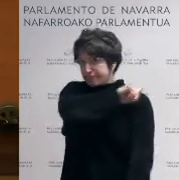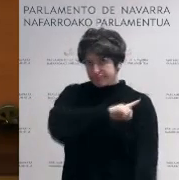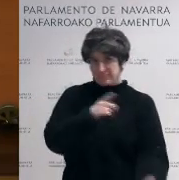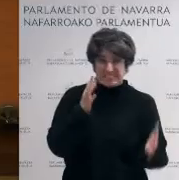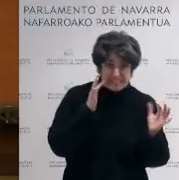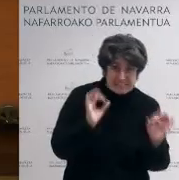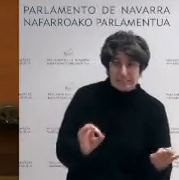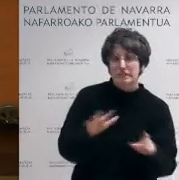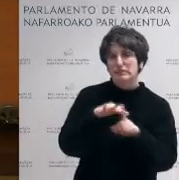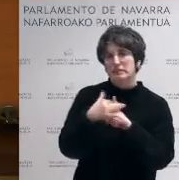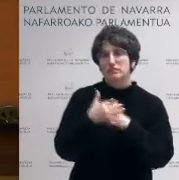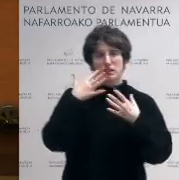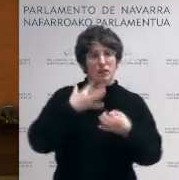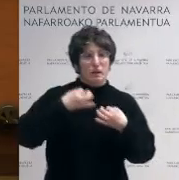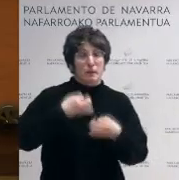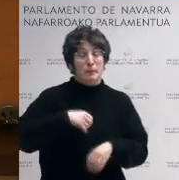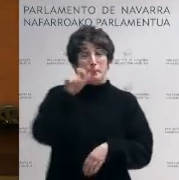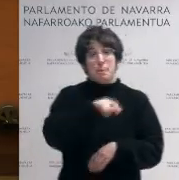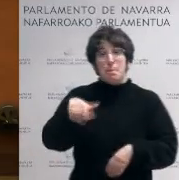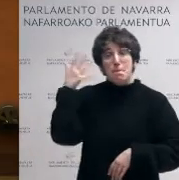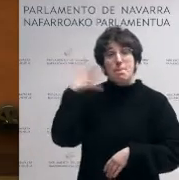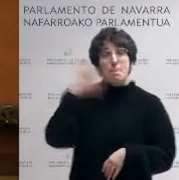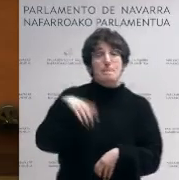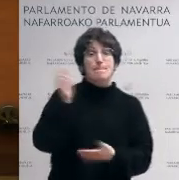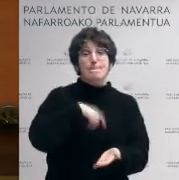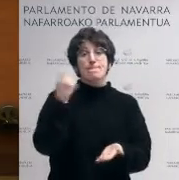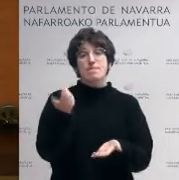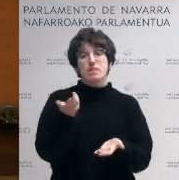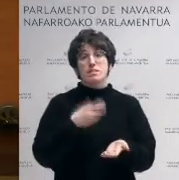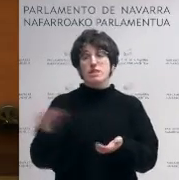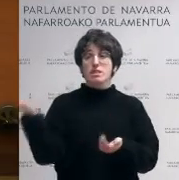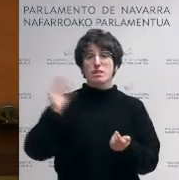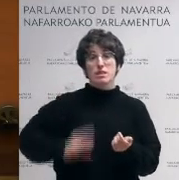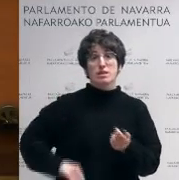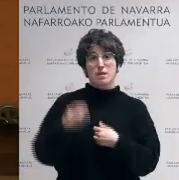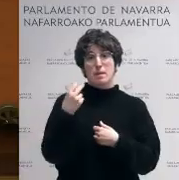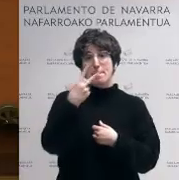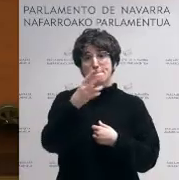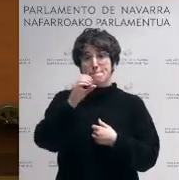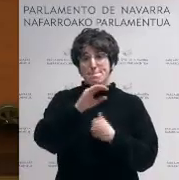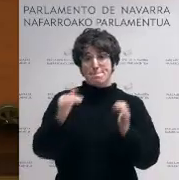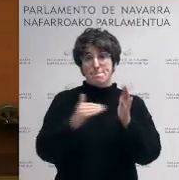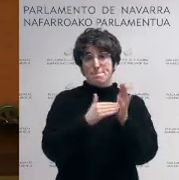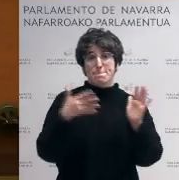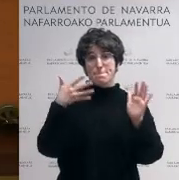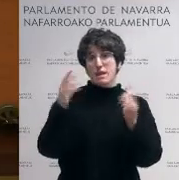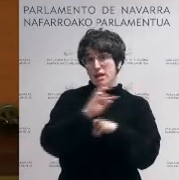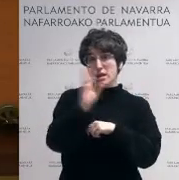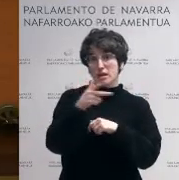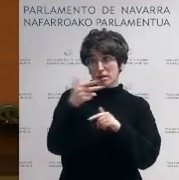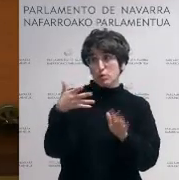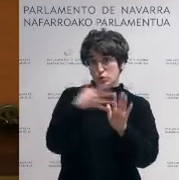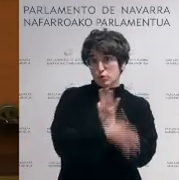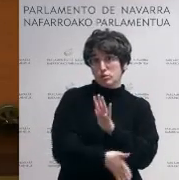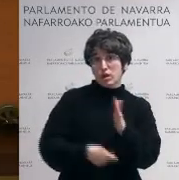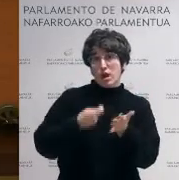Los navarros que cobran 20.000 euros son los españoles que más impuestos pagan. Esto es cierto, si no salgan aquí y